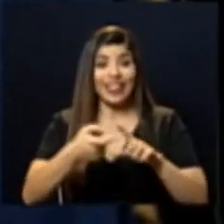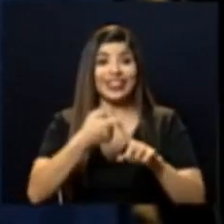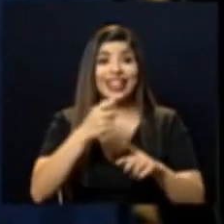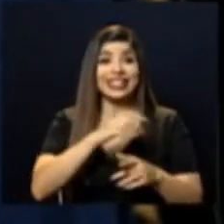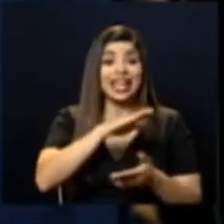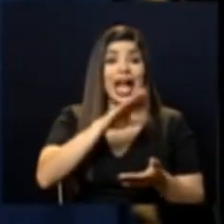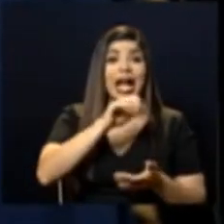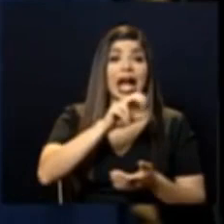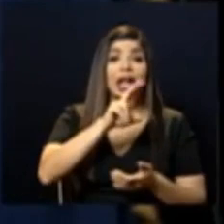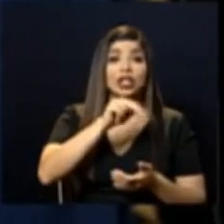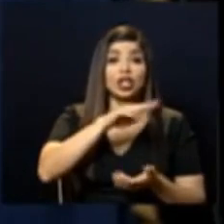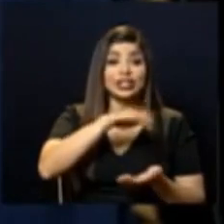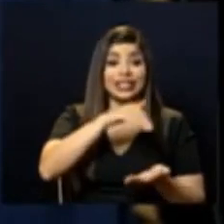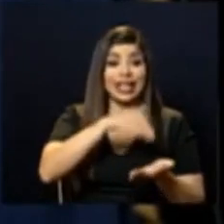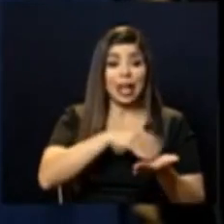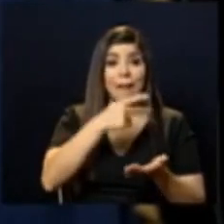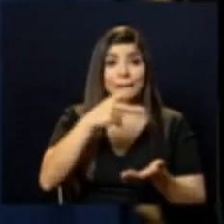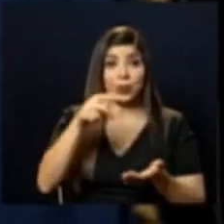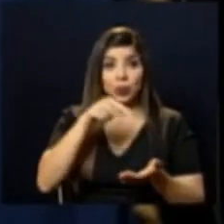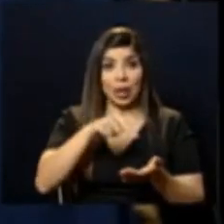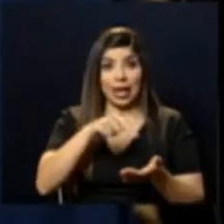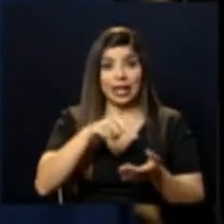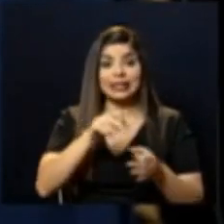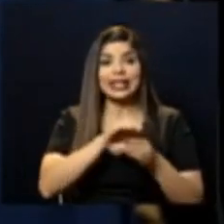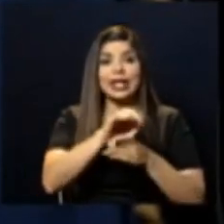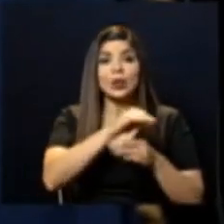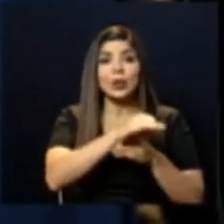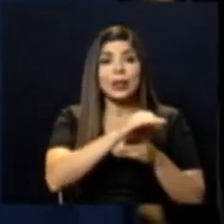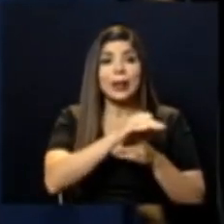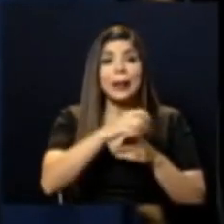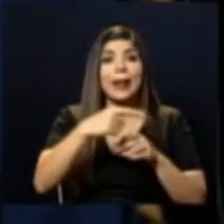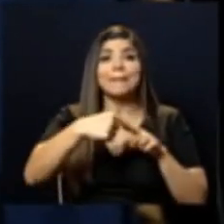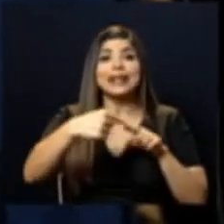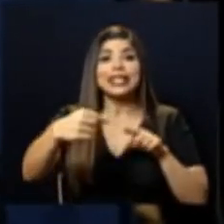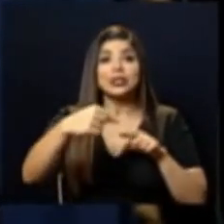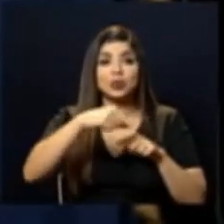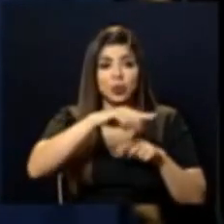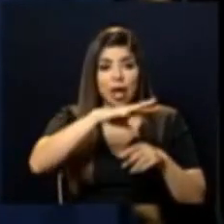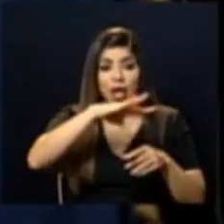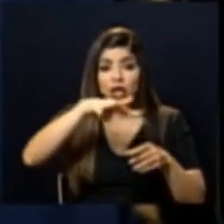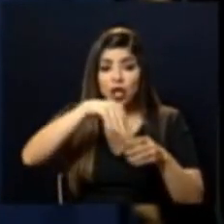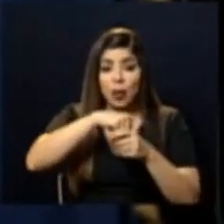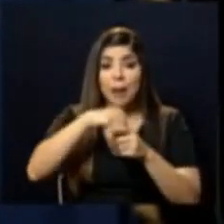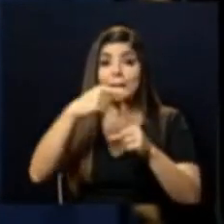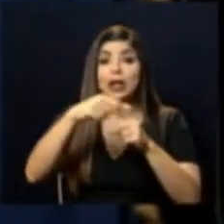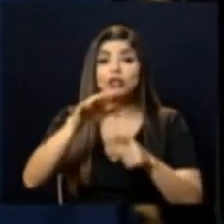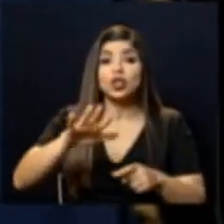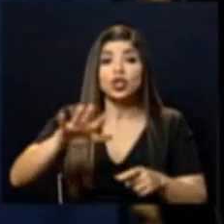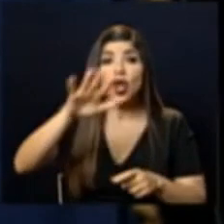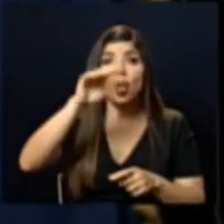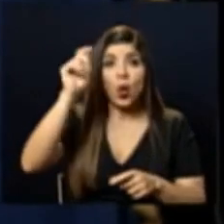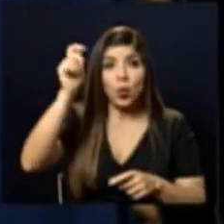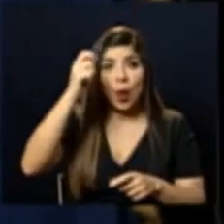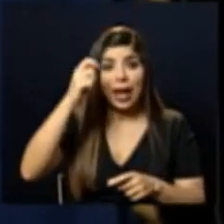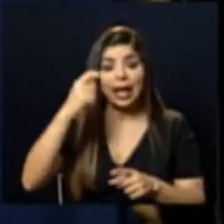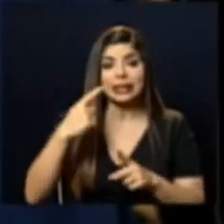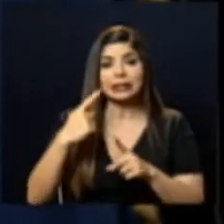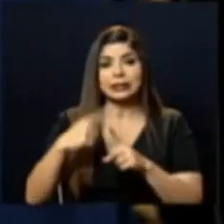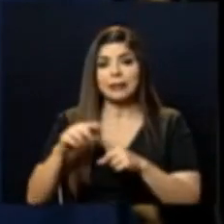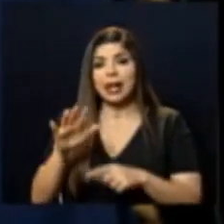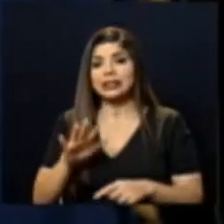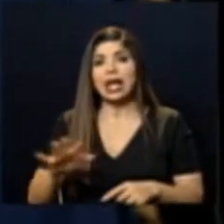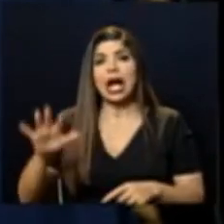cantón central de Punta Arenas, incluyendo los distritos de la península, toda la provincia de Guanacaste e incluso